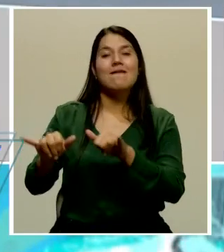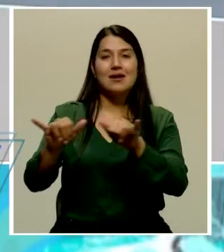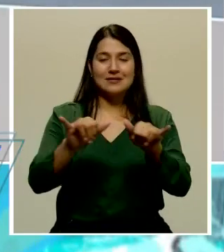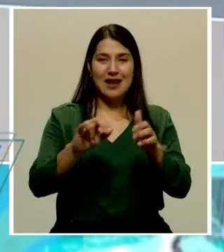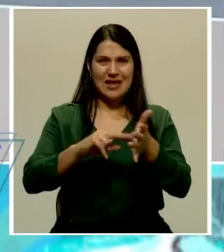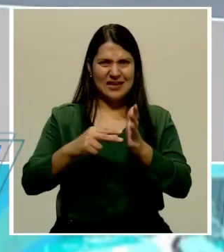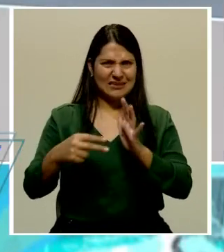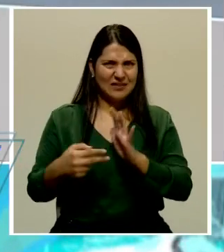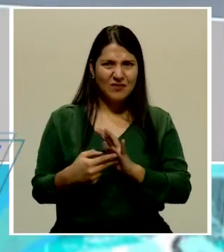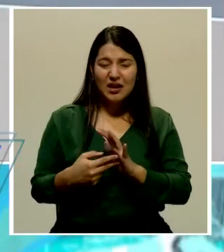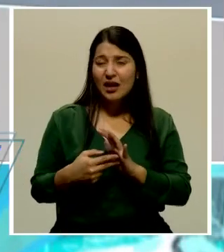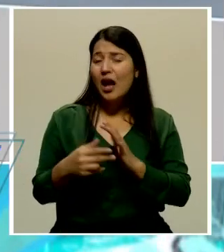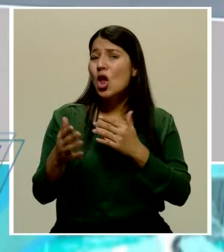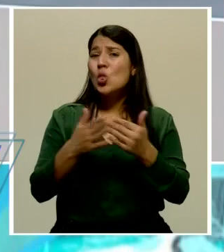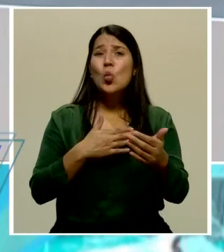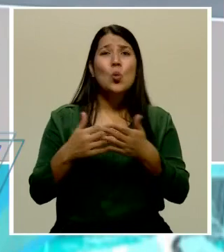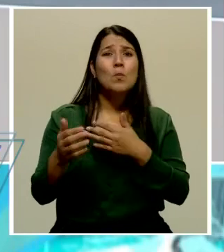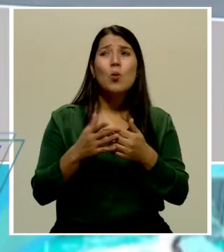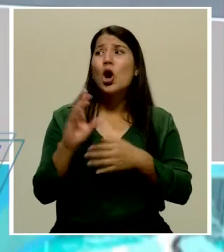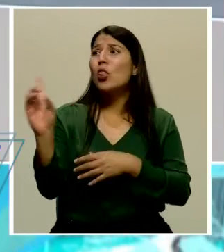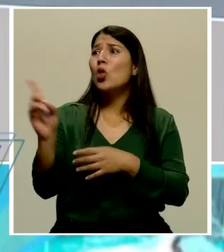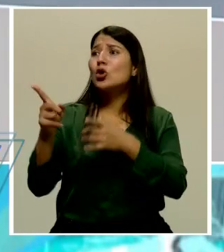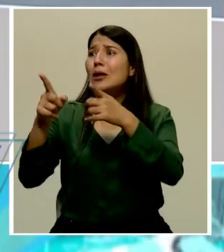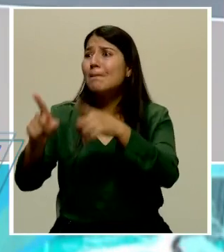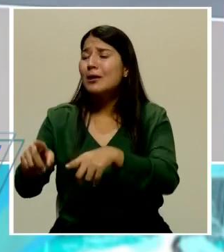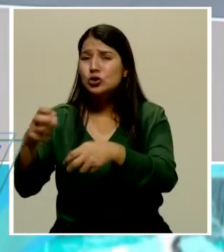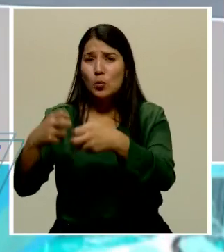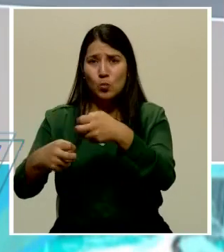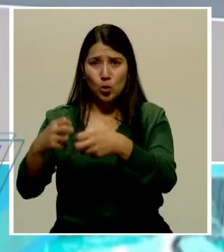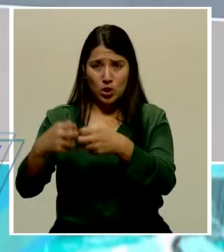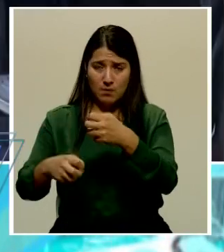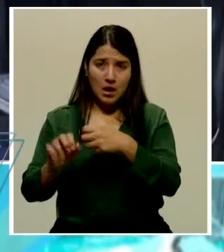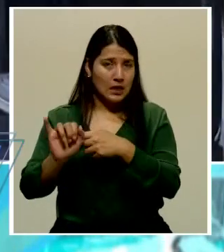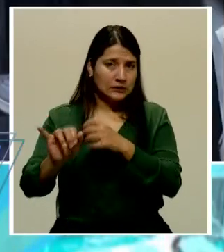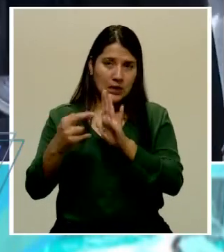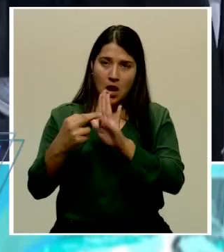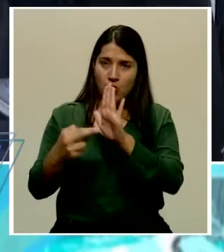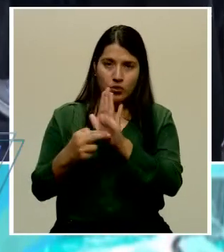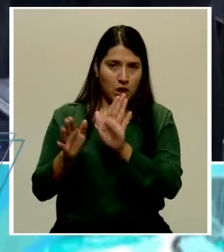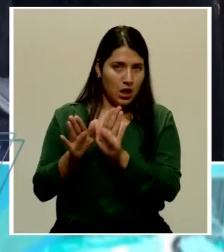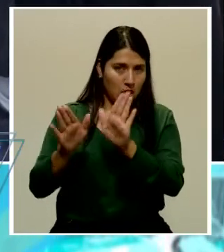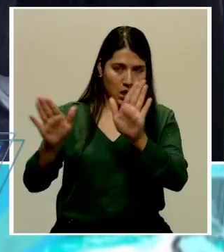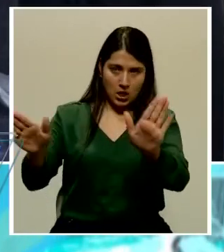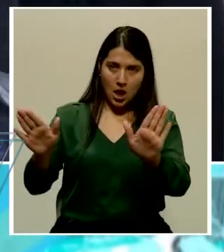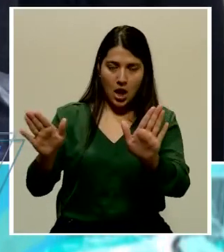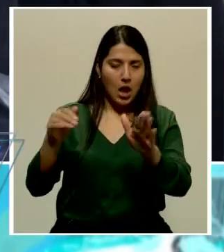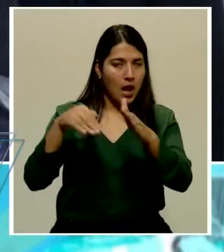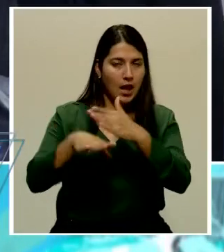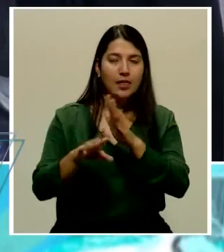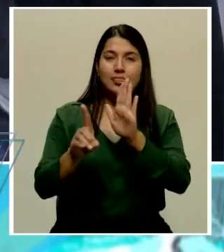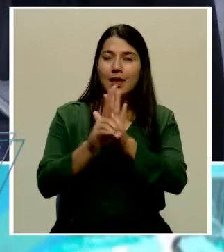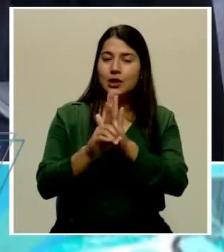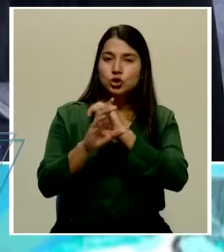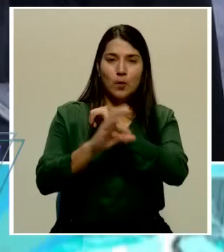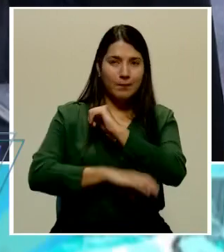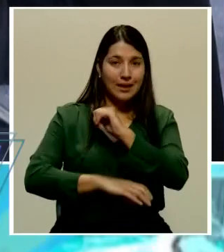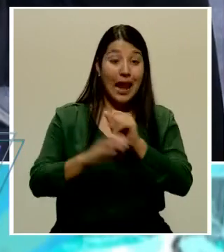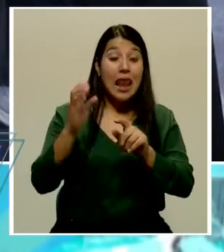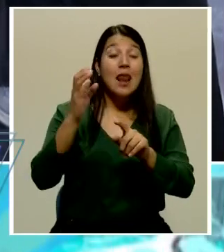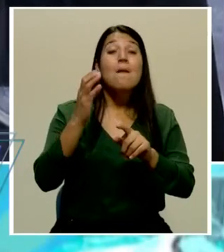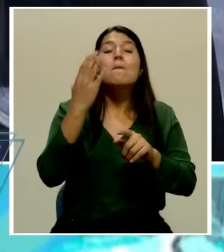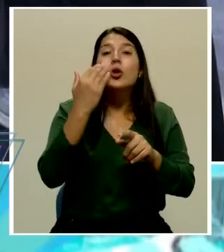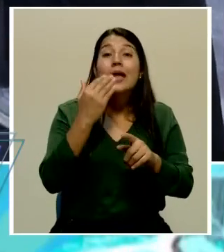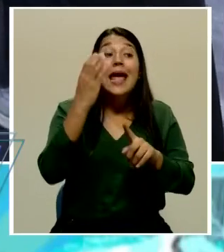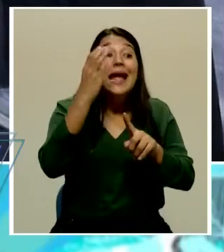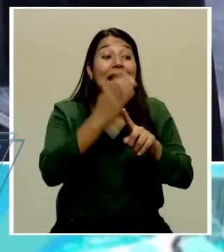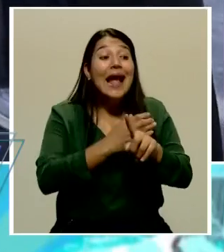a interesar el lugar en donde se dé el conflicto, que es la regla general que ocurre en derecho penal. Cada país juzga los